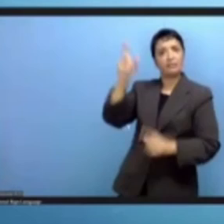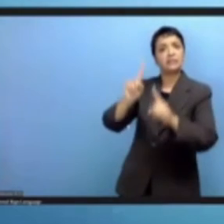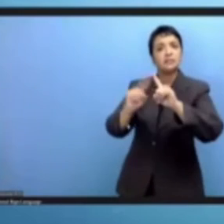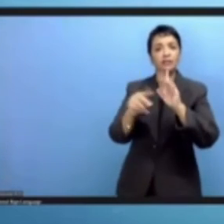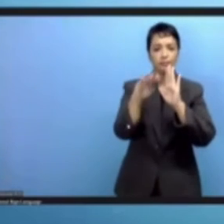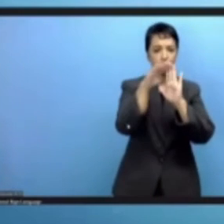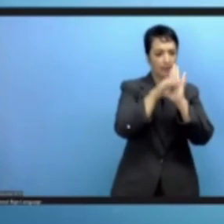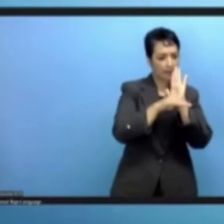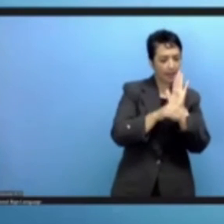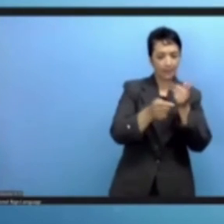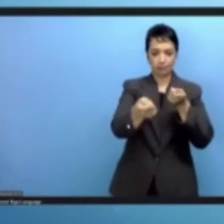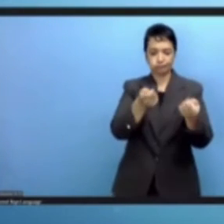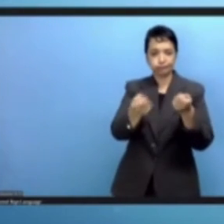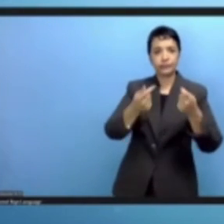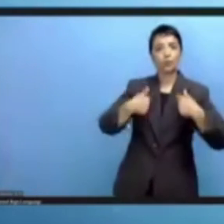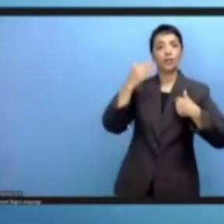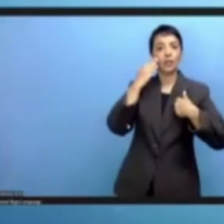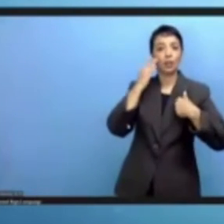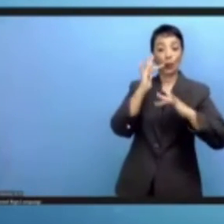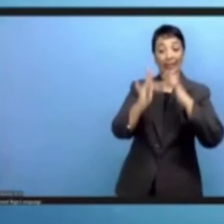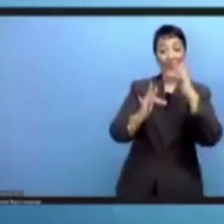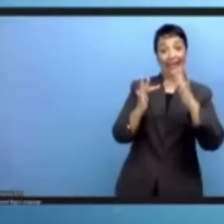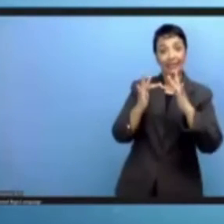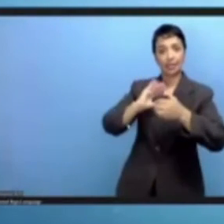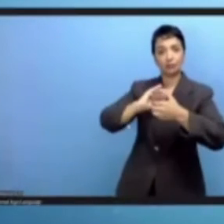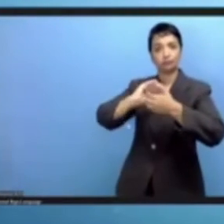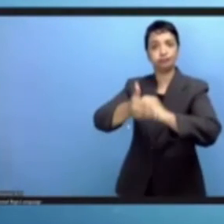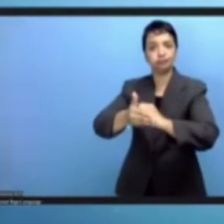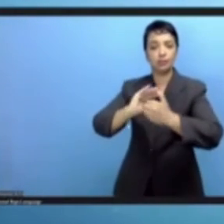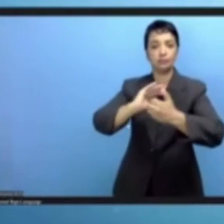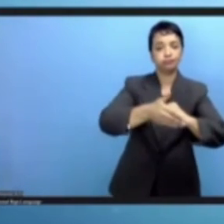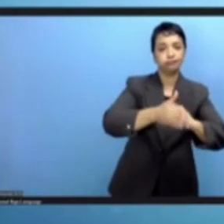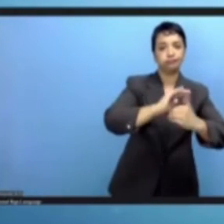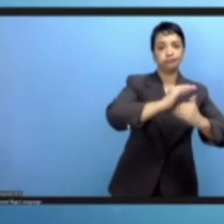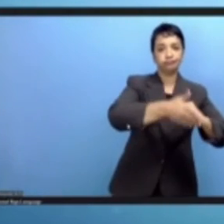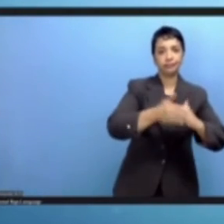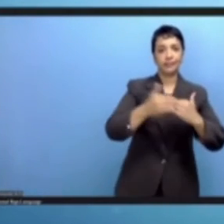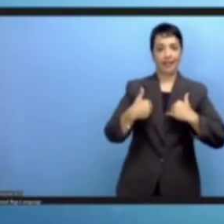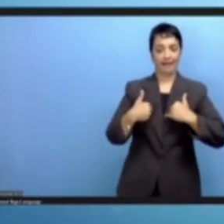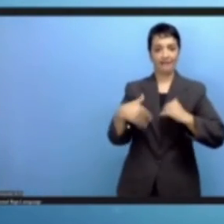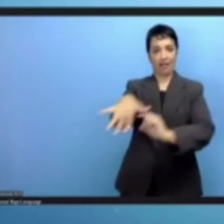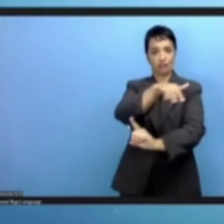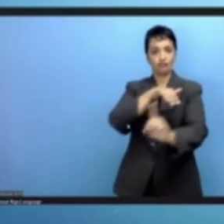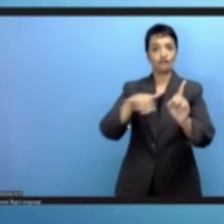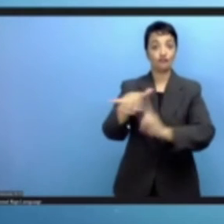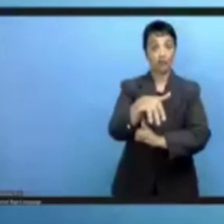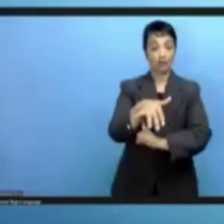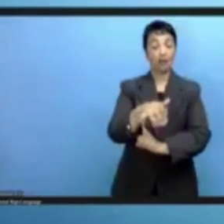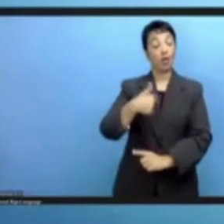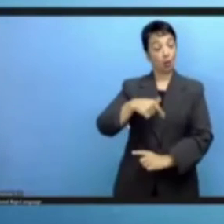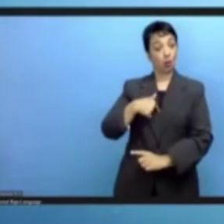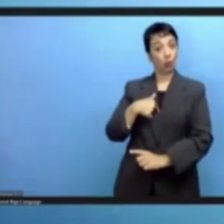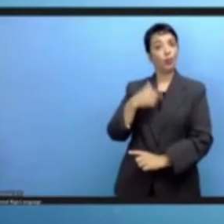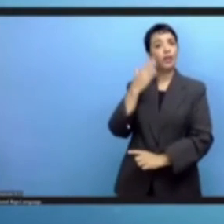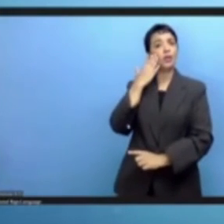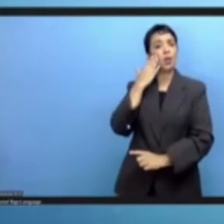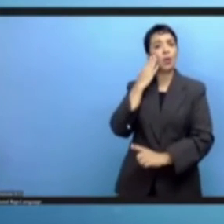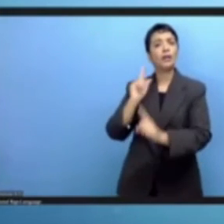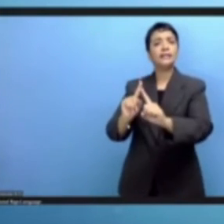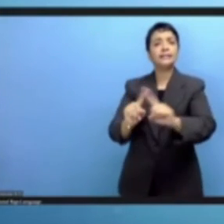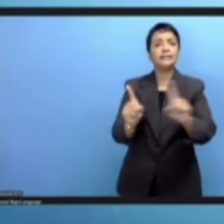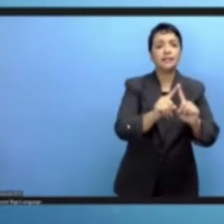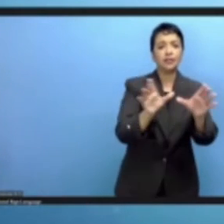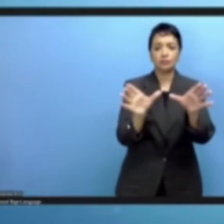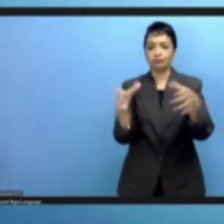internet segura y con responsabilidad la gobernanza ha tomado distintas medidas para fortalecer